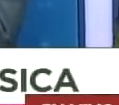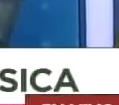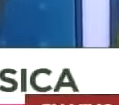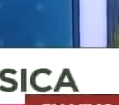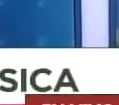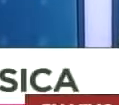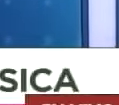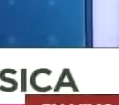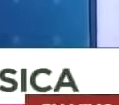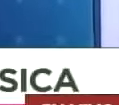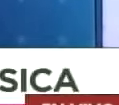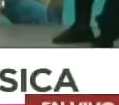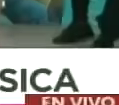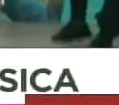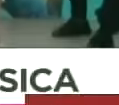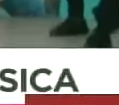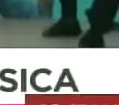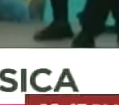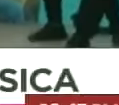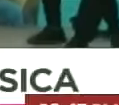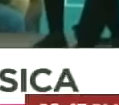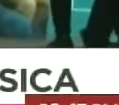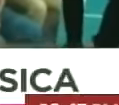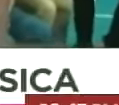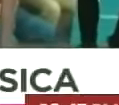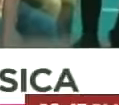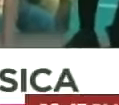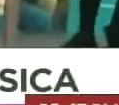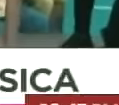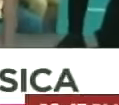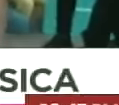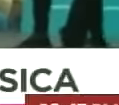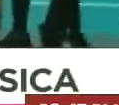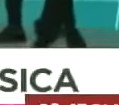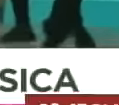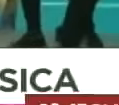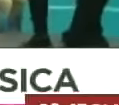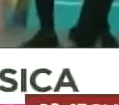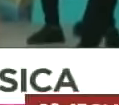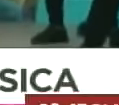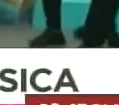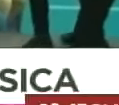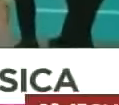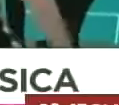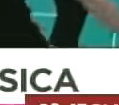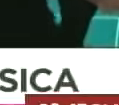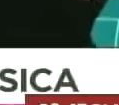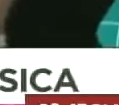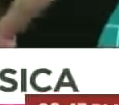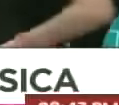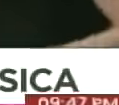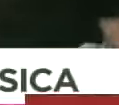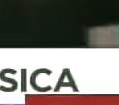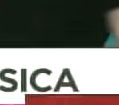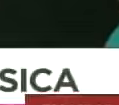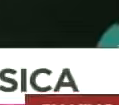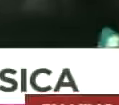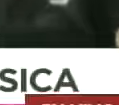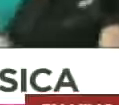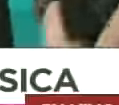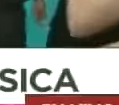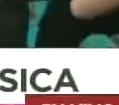Venezuela, solo te quiero a ti, solo te quiero a ti, solo te quiero a ti. La vida es